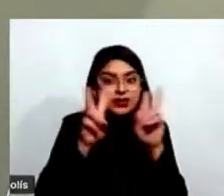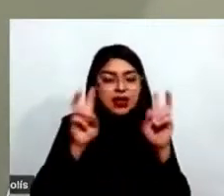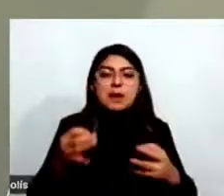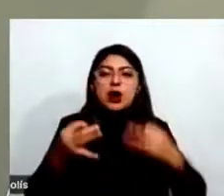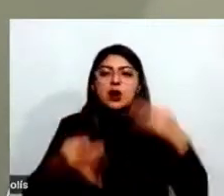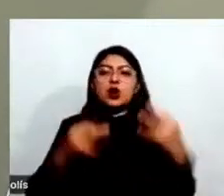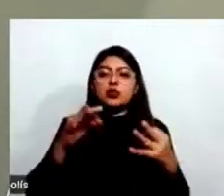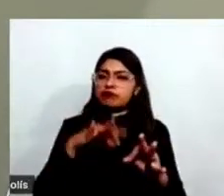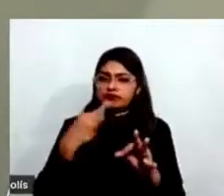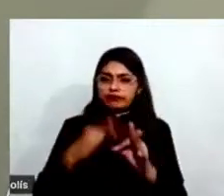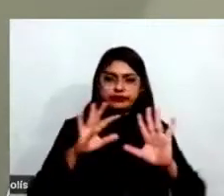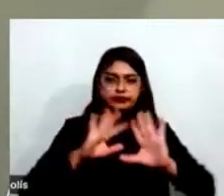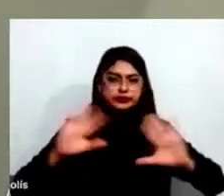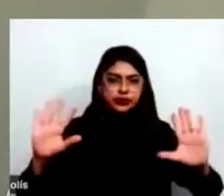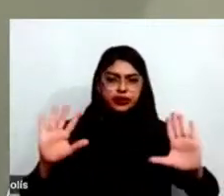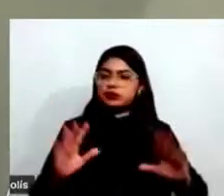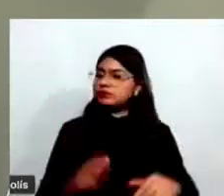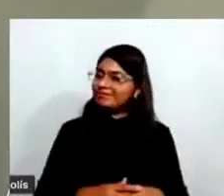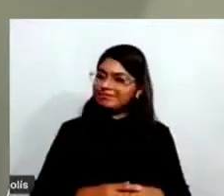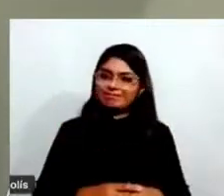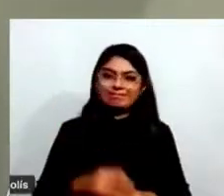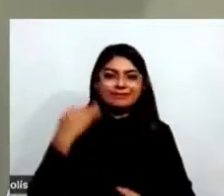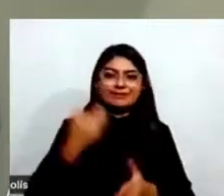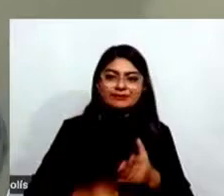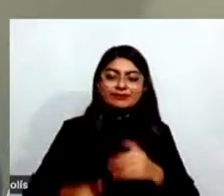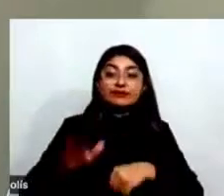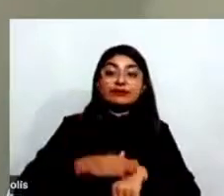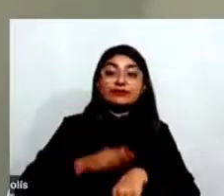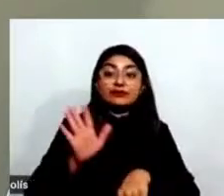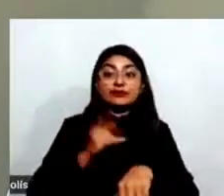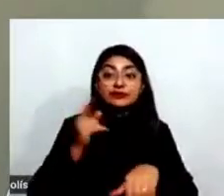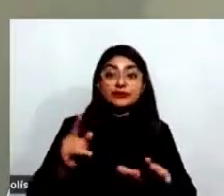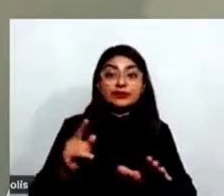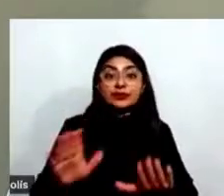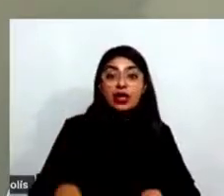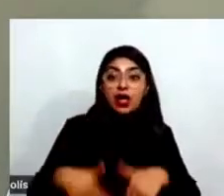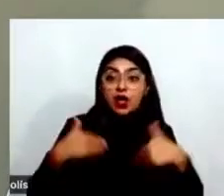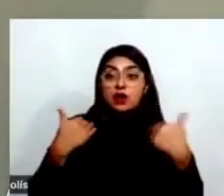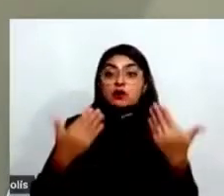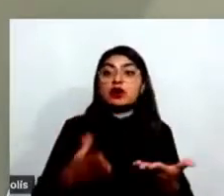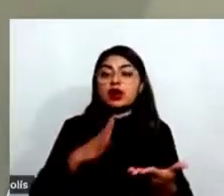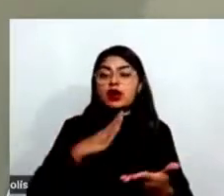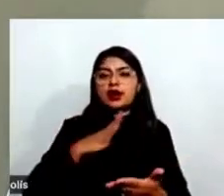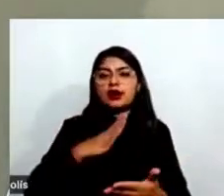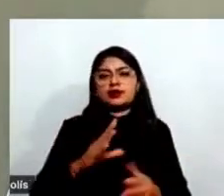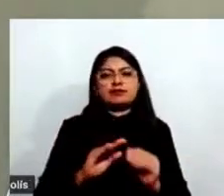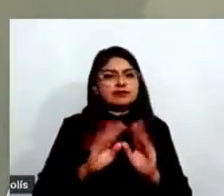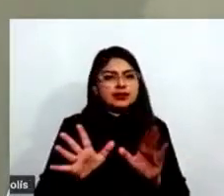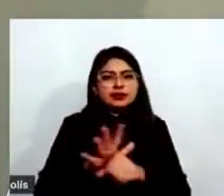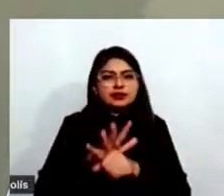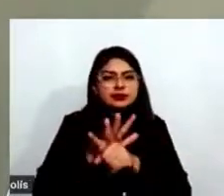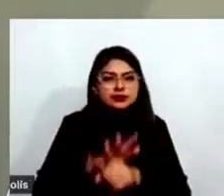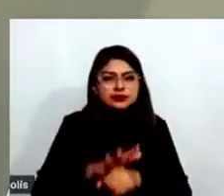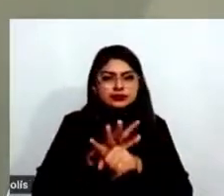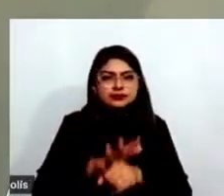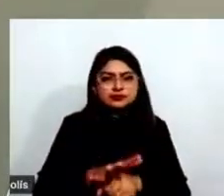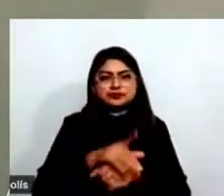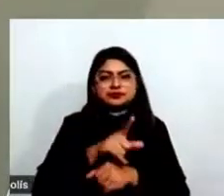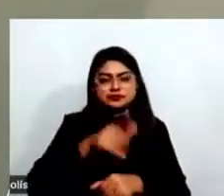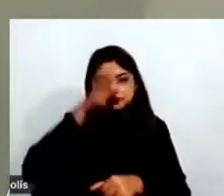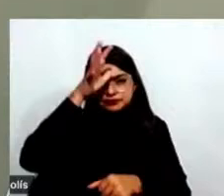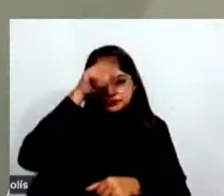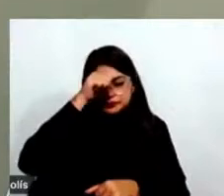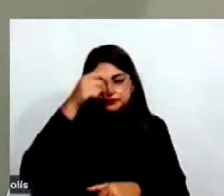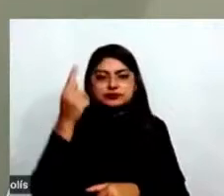los cuales han sido, pues las presiones externas, o bien son demasiado obvias, que es cuando los acuerdos políticos, que son los típicos